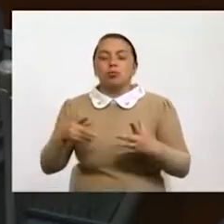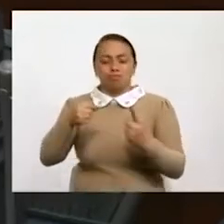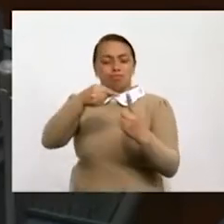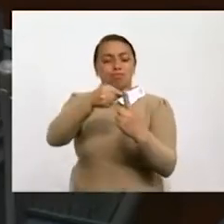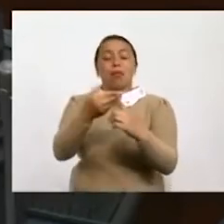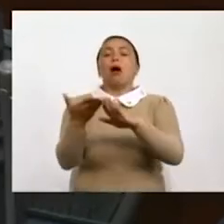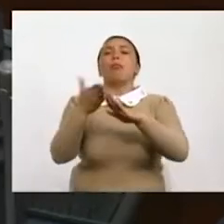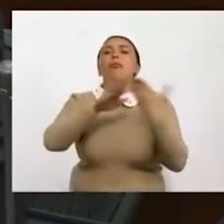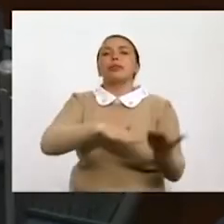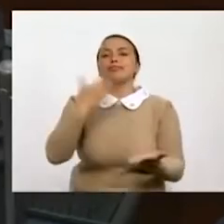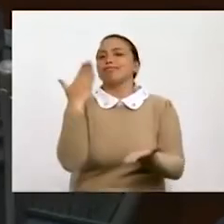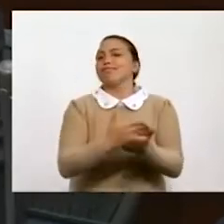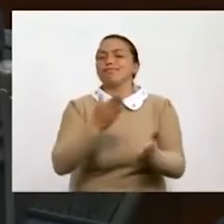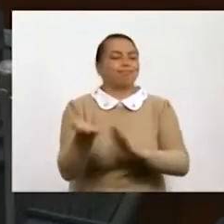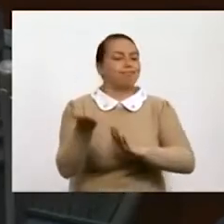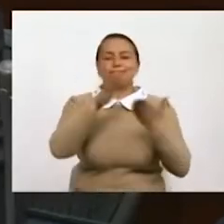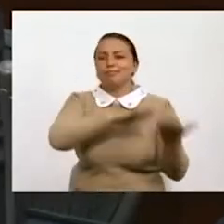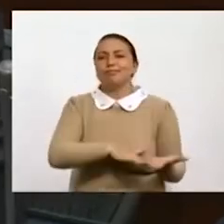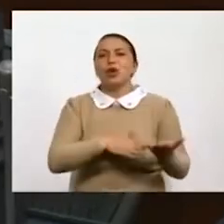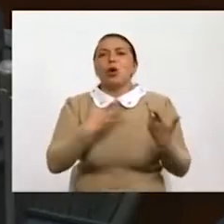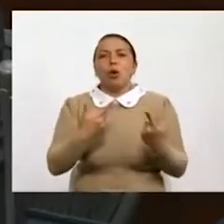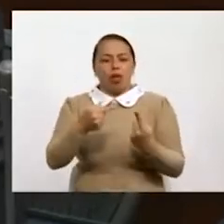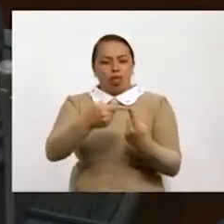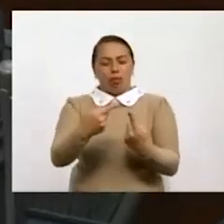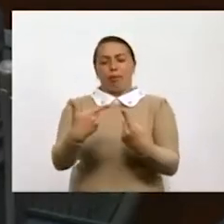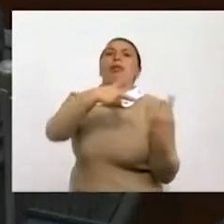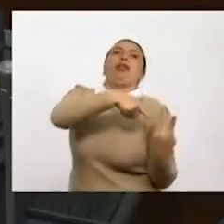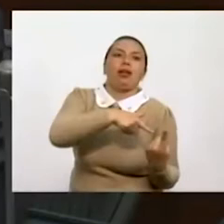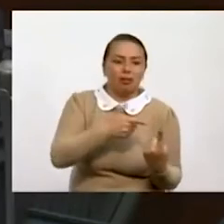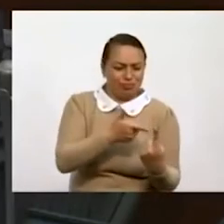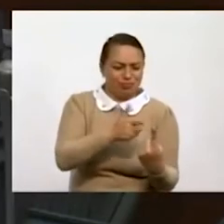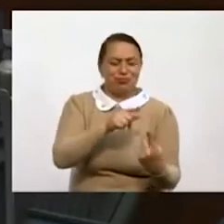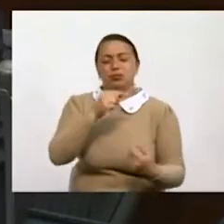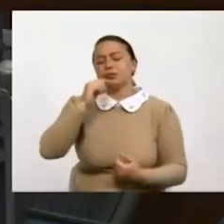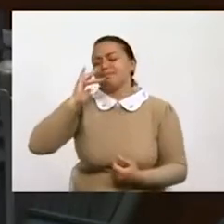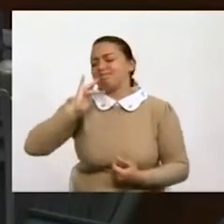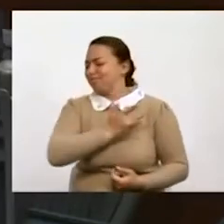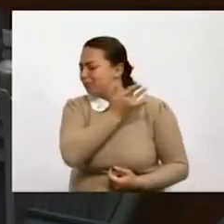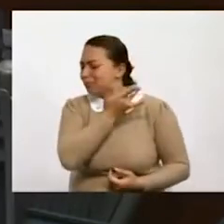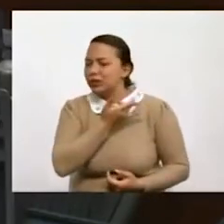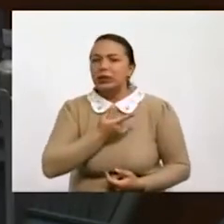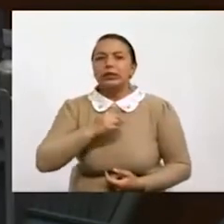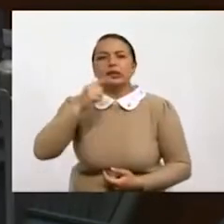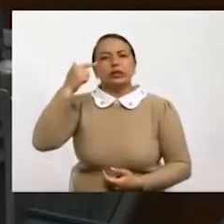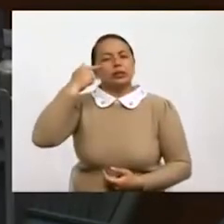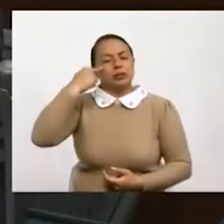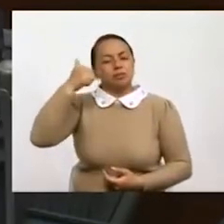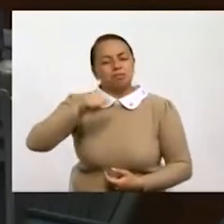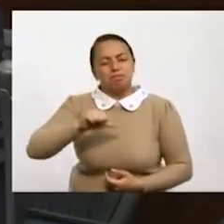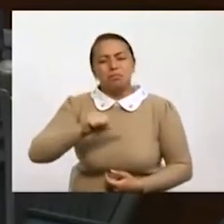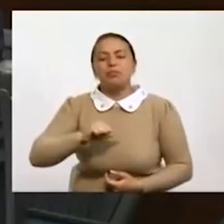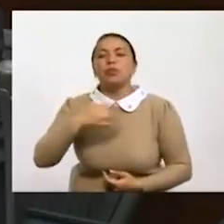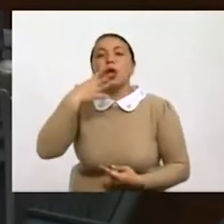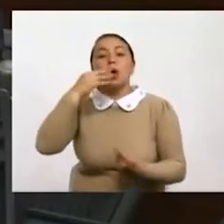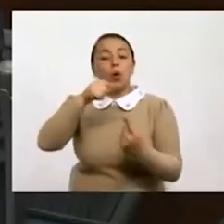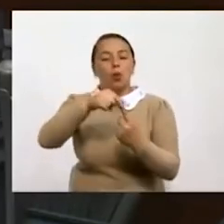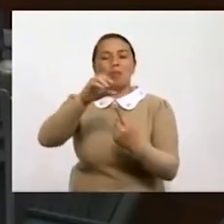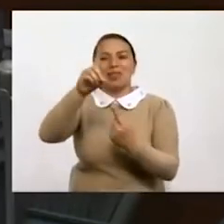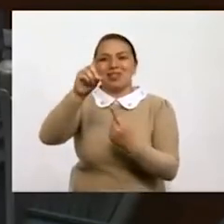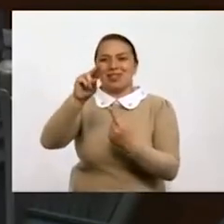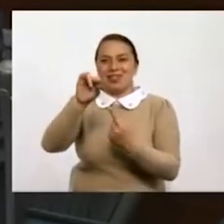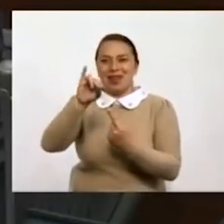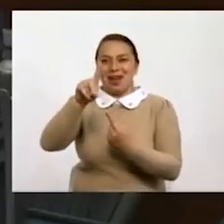vida, cómo lo asesinaron de manera miserable. El señor David